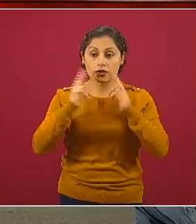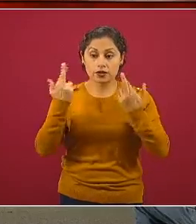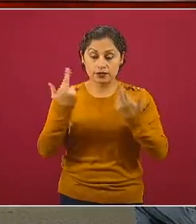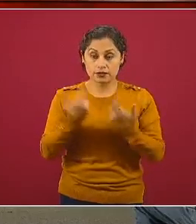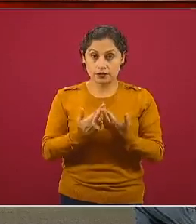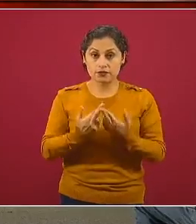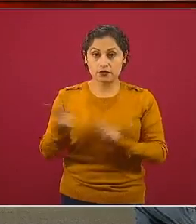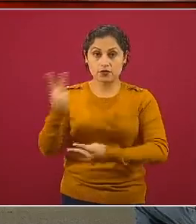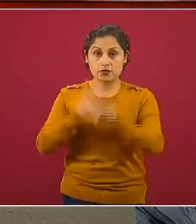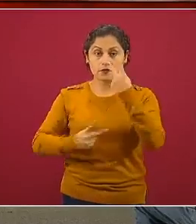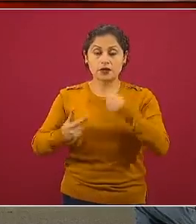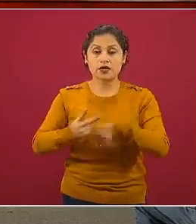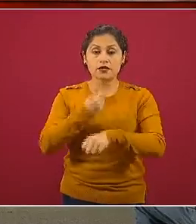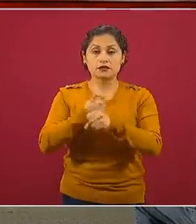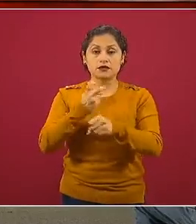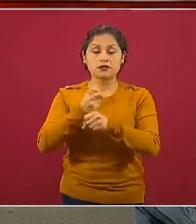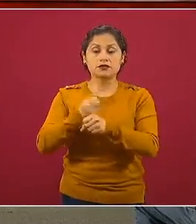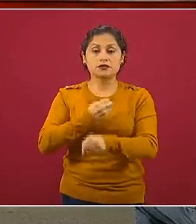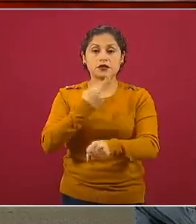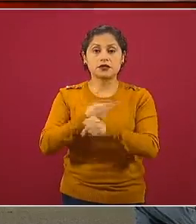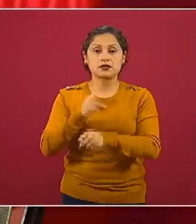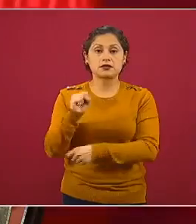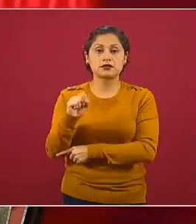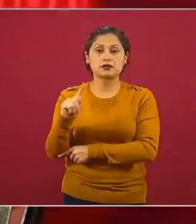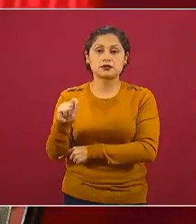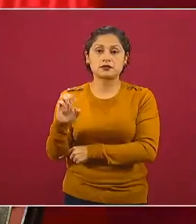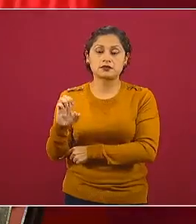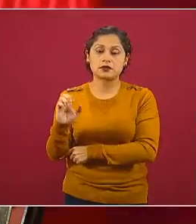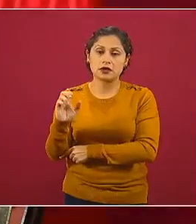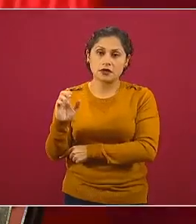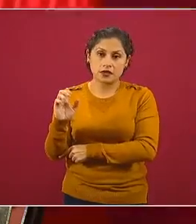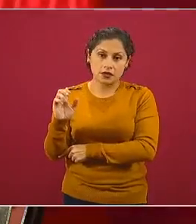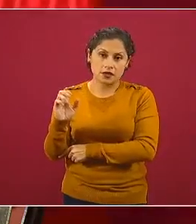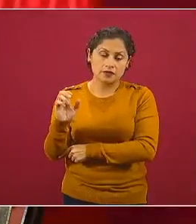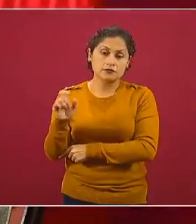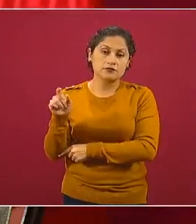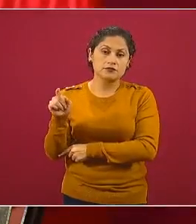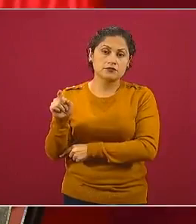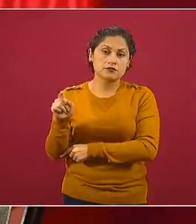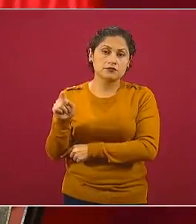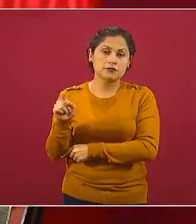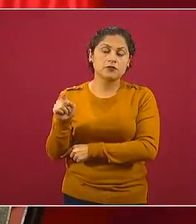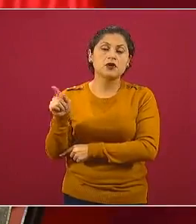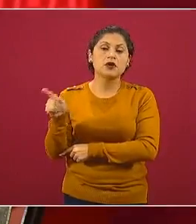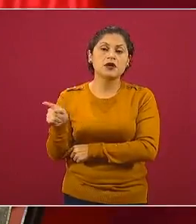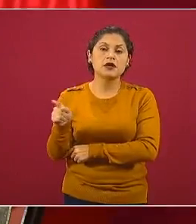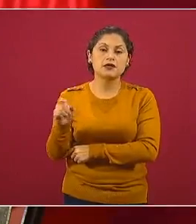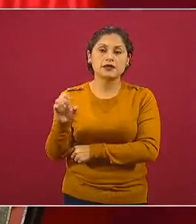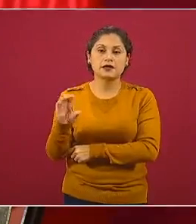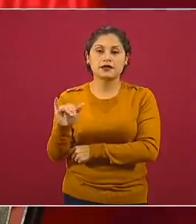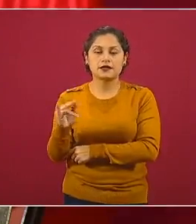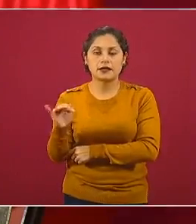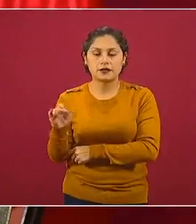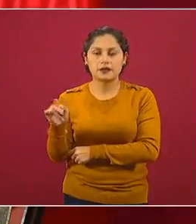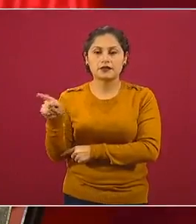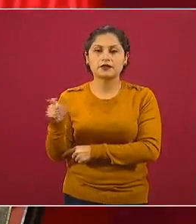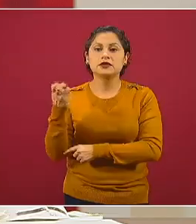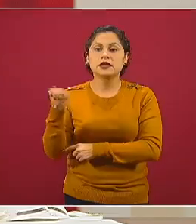el subsecretario de Transportes, ingeniero Carlos Morán Moguel, así como los